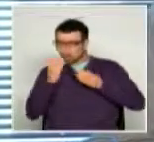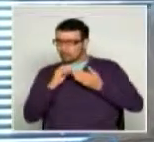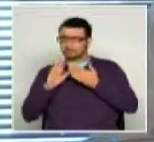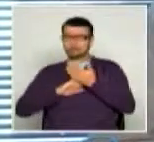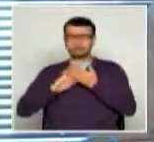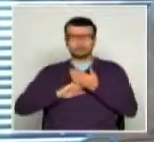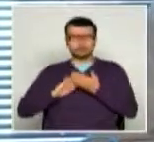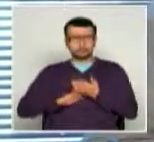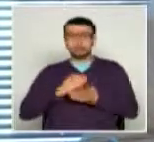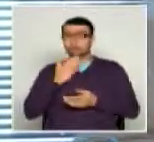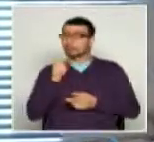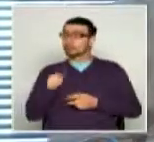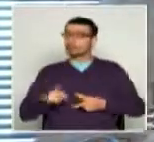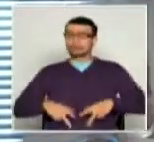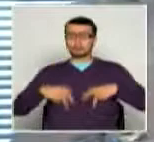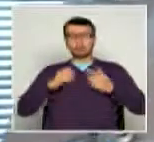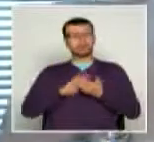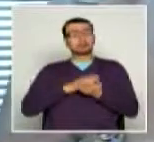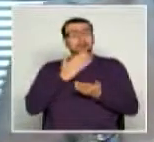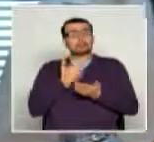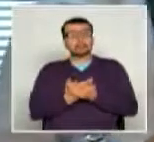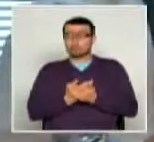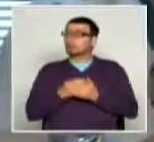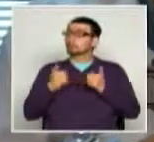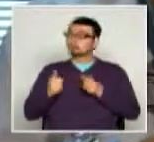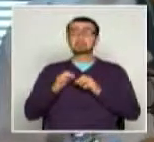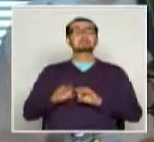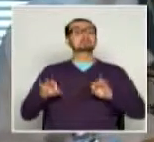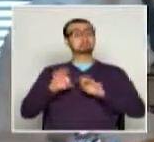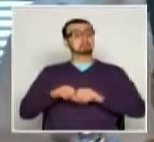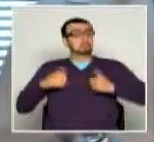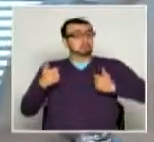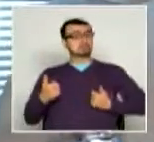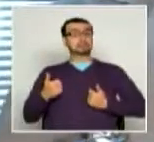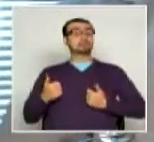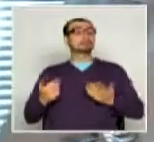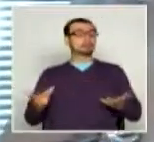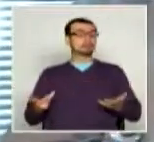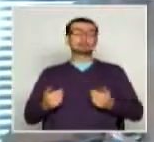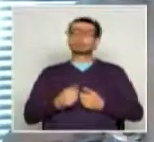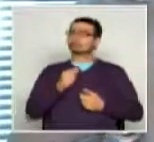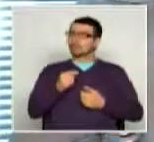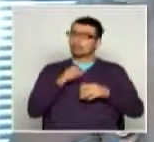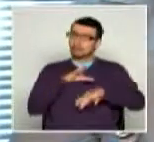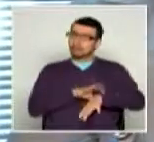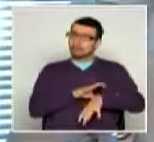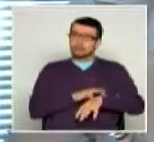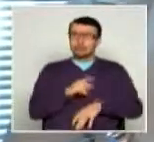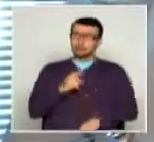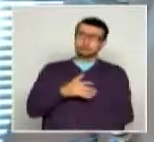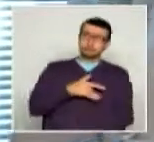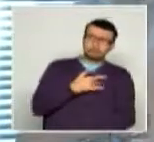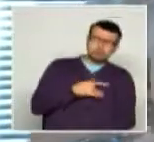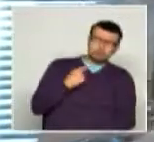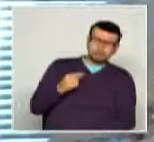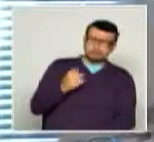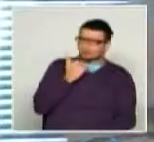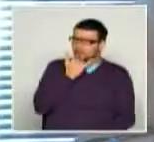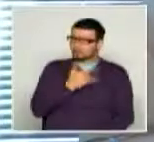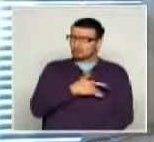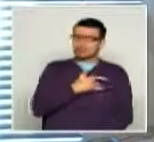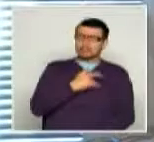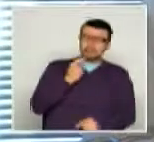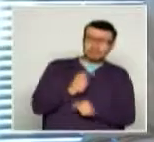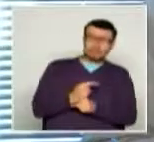su tipo de vida, y muy importante es que la medicina se está basando sintomáticamente. Entonces